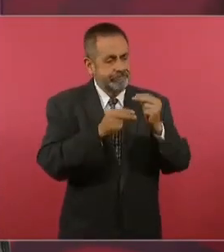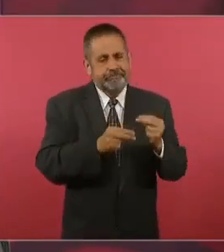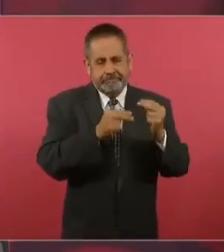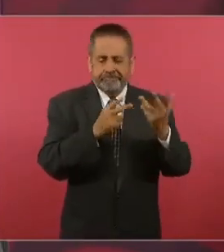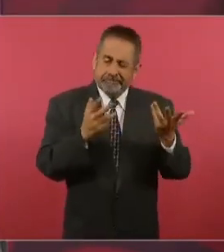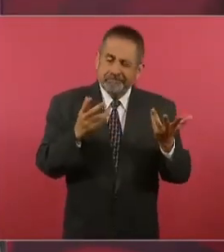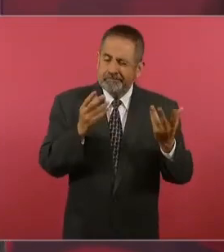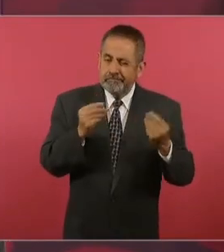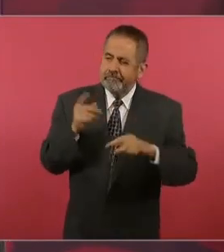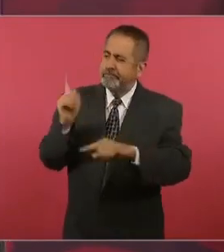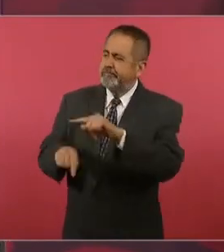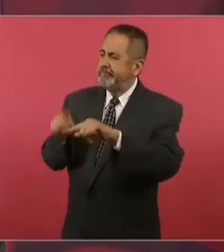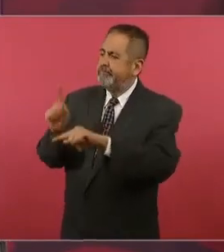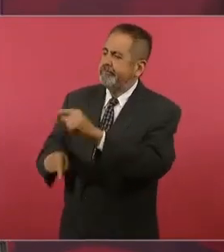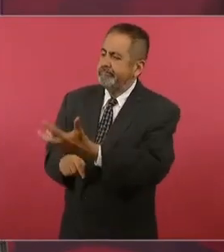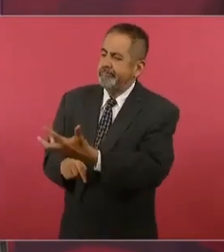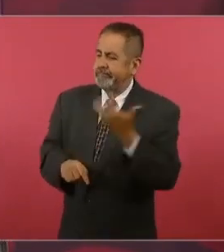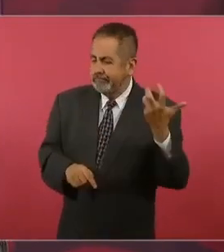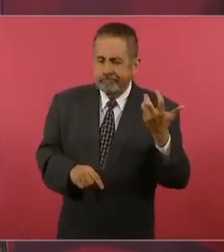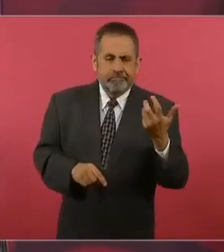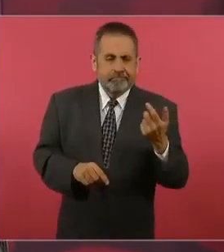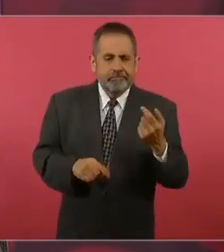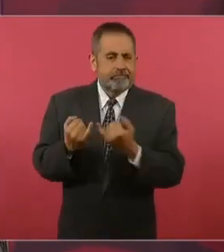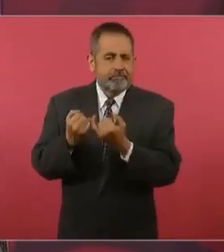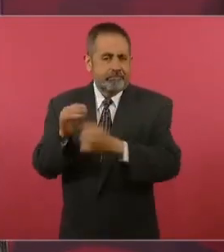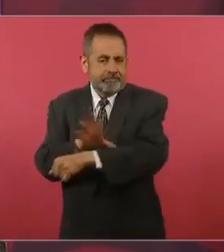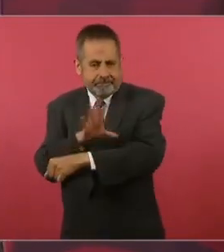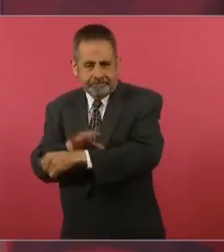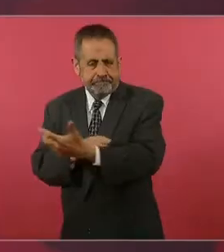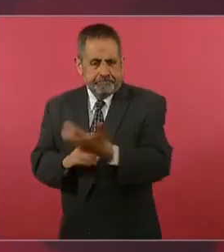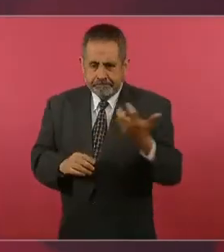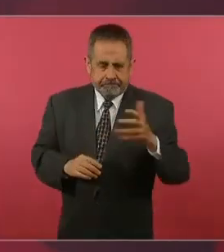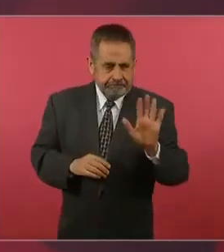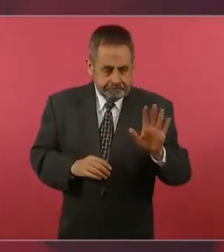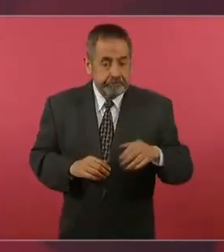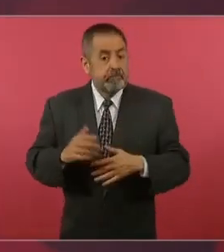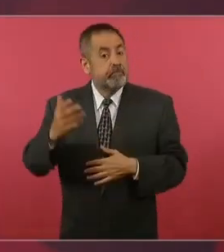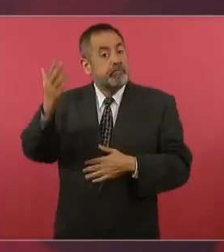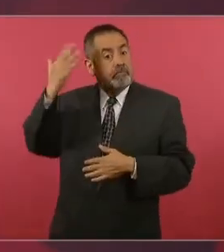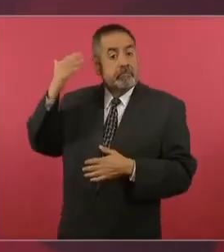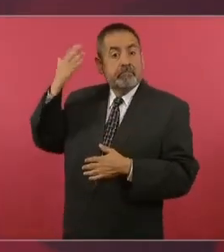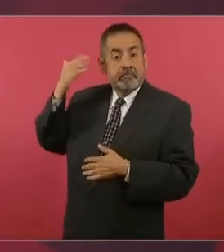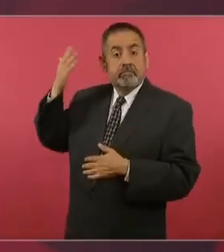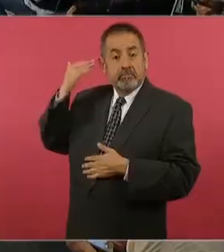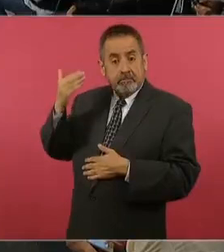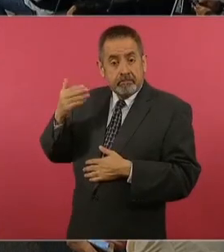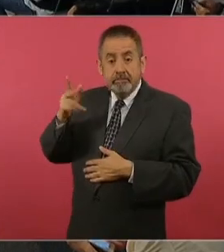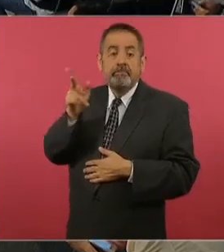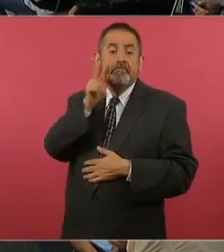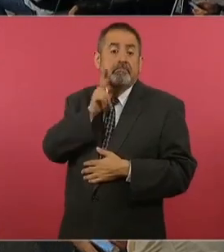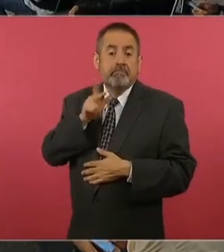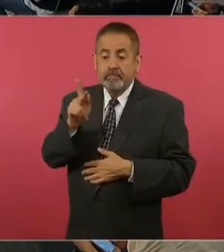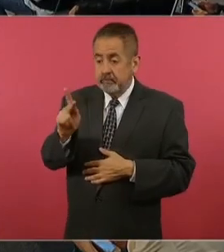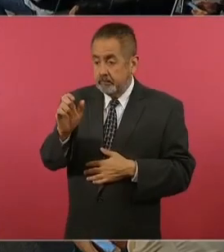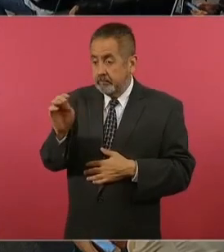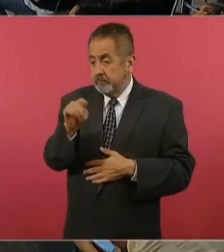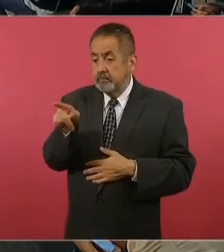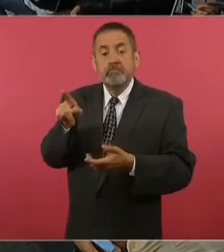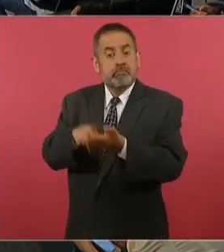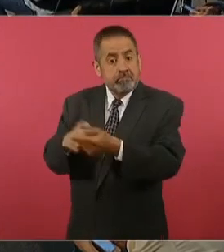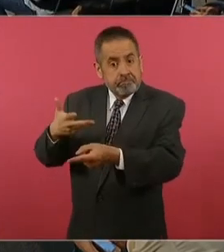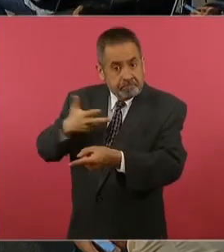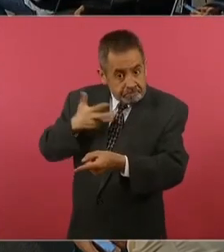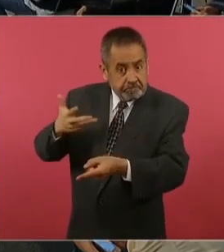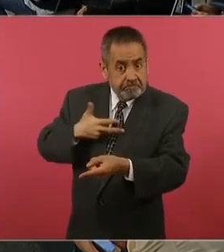mucho la industria petrolera como la industria eléctrica. Antes Pemex contaba con sus equipos de